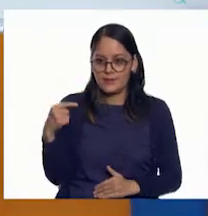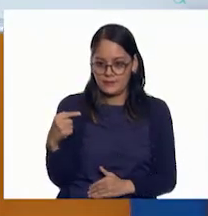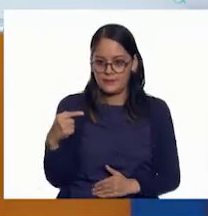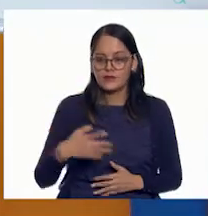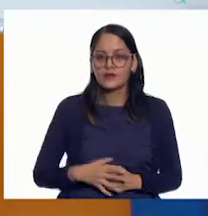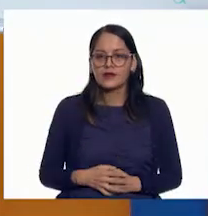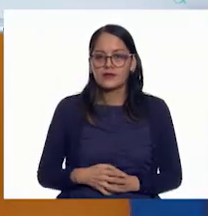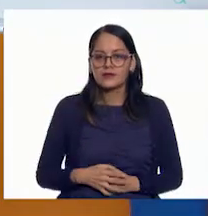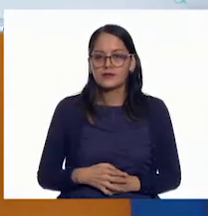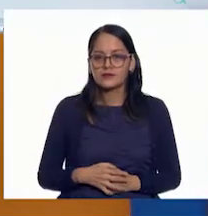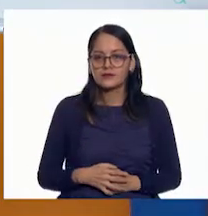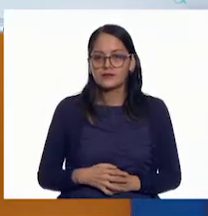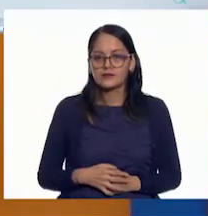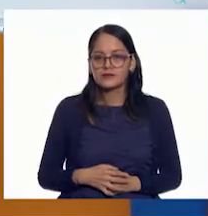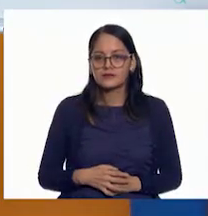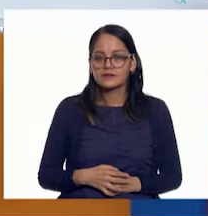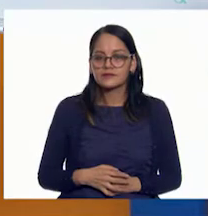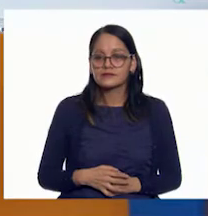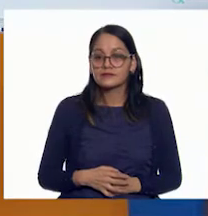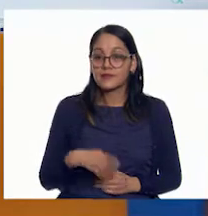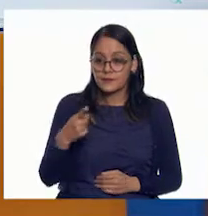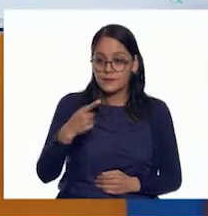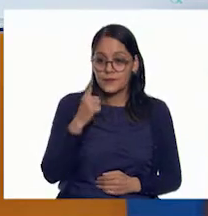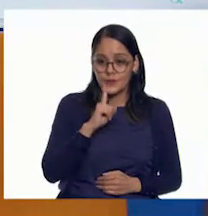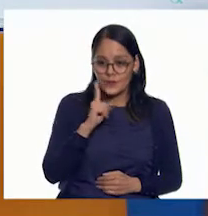Este es el guión de Caperucita.